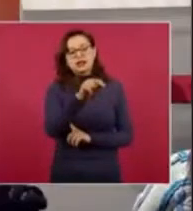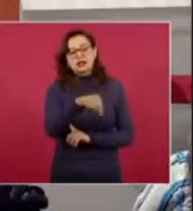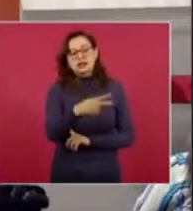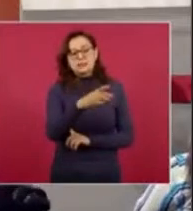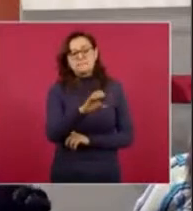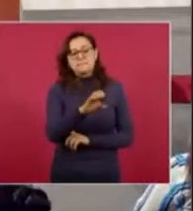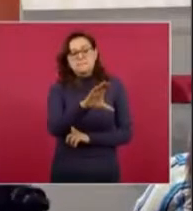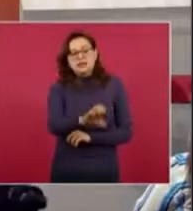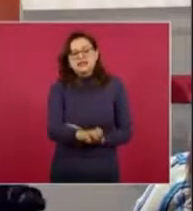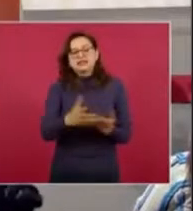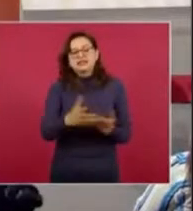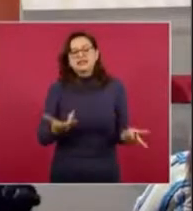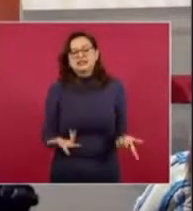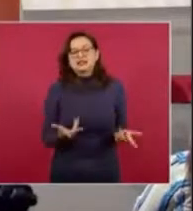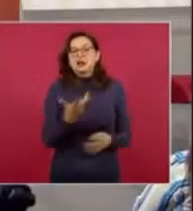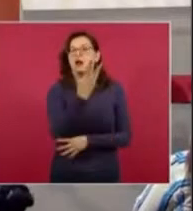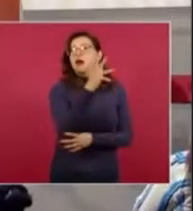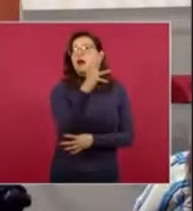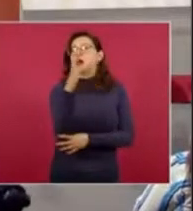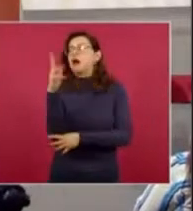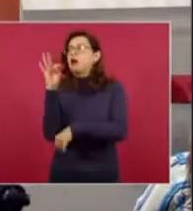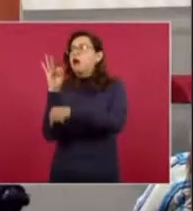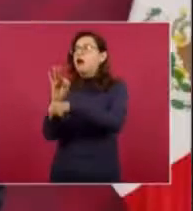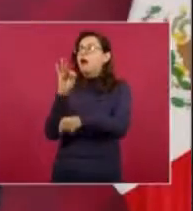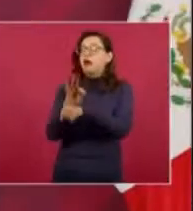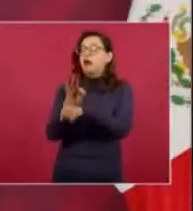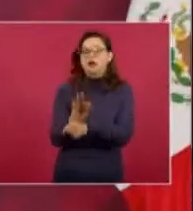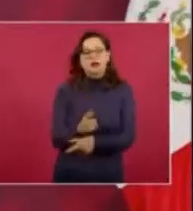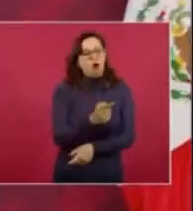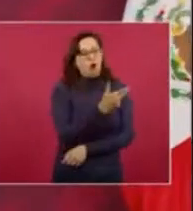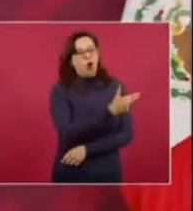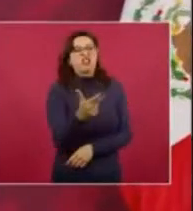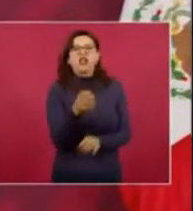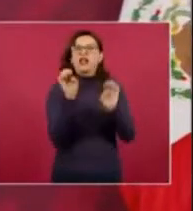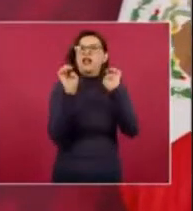hotel porque jueguen golf